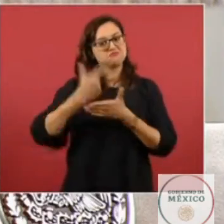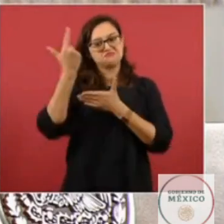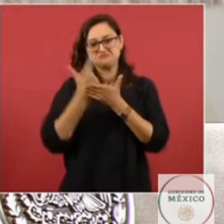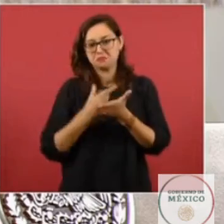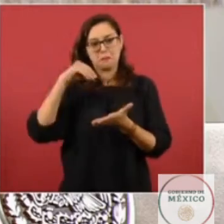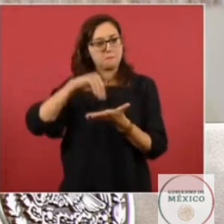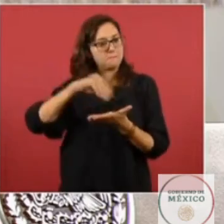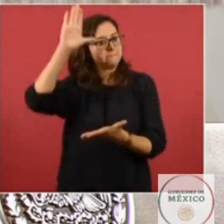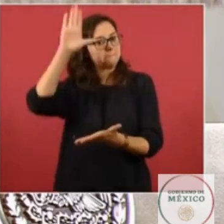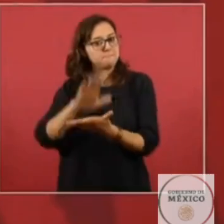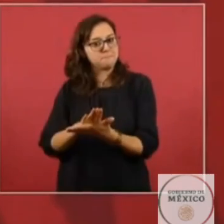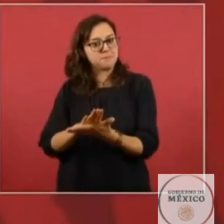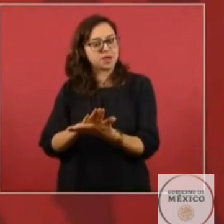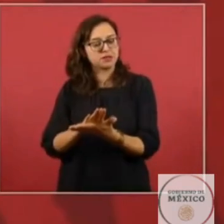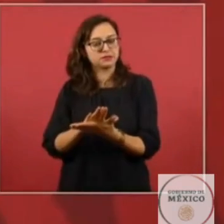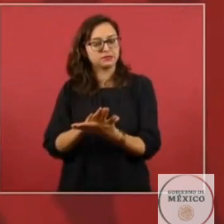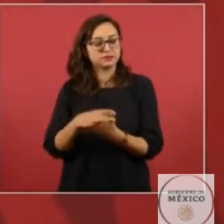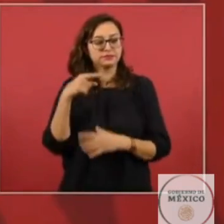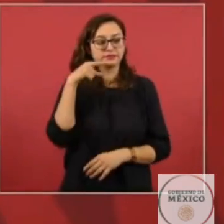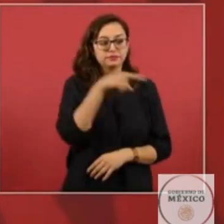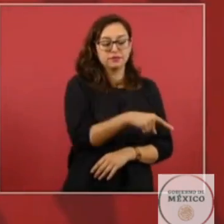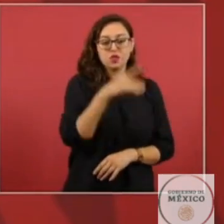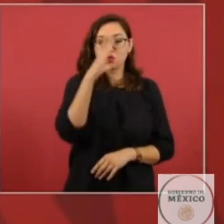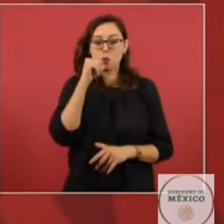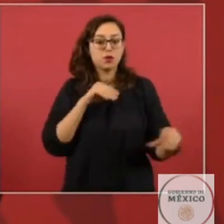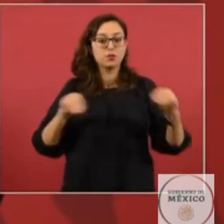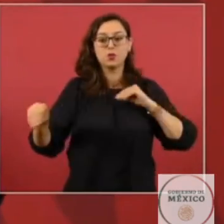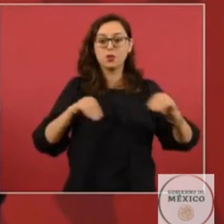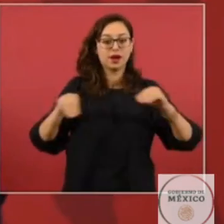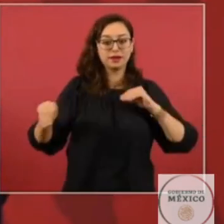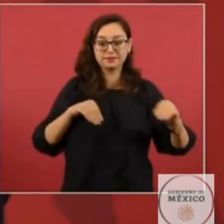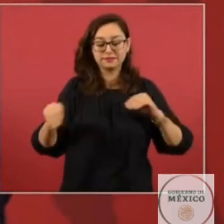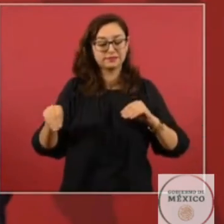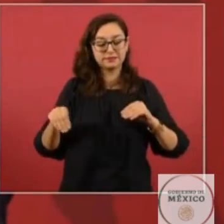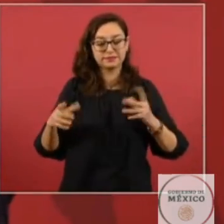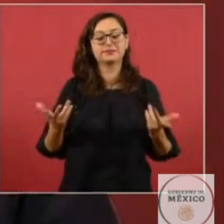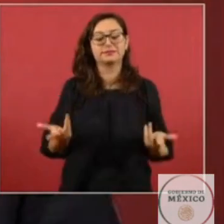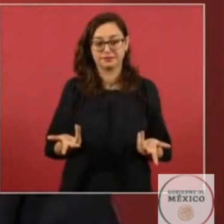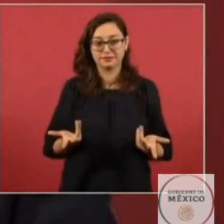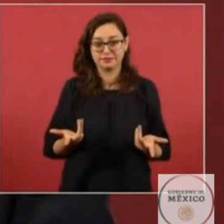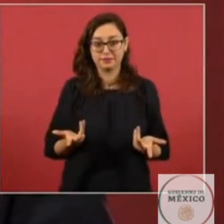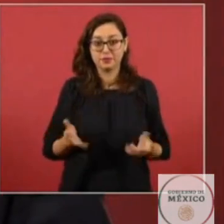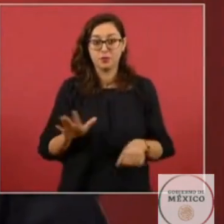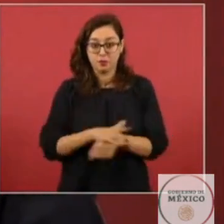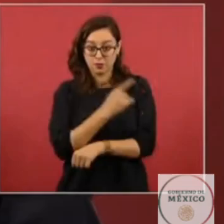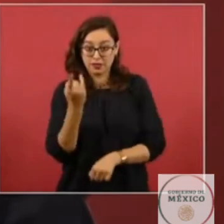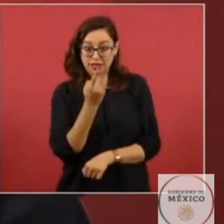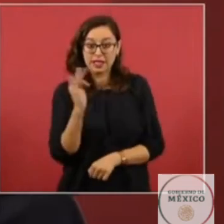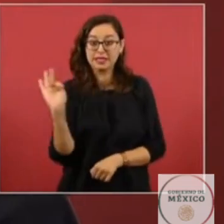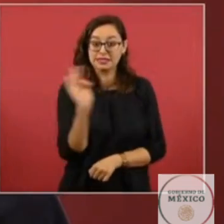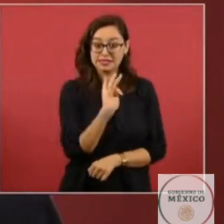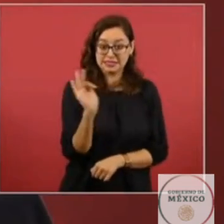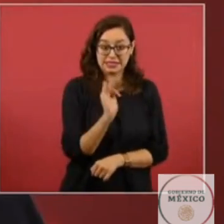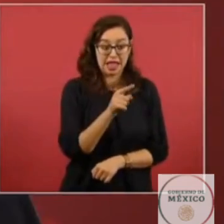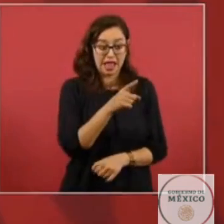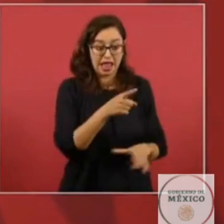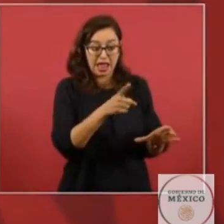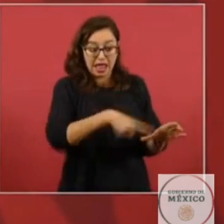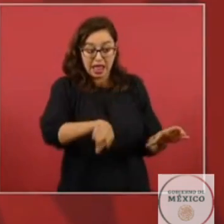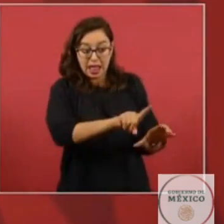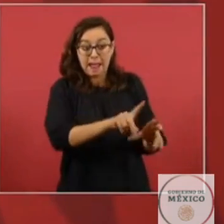Miren, hay una leyenda urbana, que yo le digo así, de que la UIF congela cuentas.